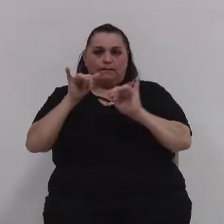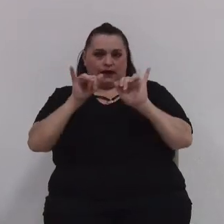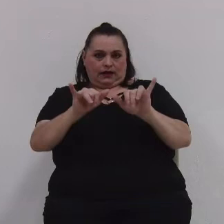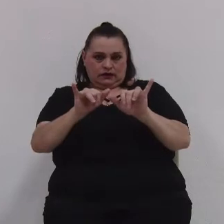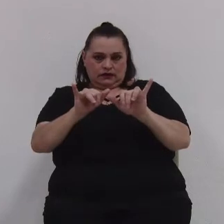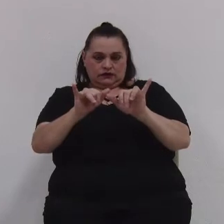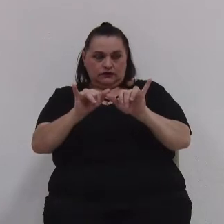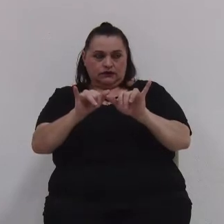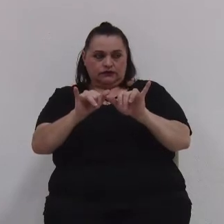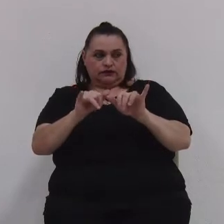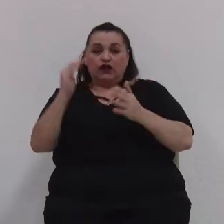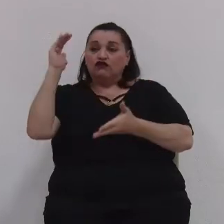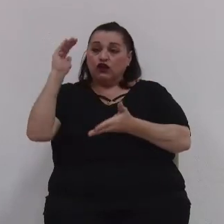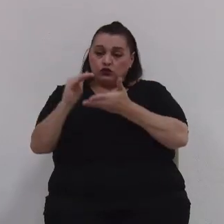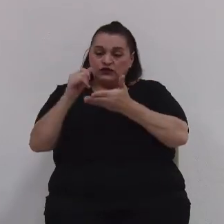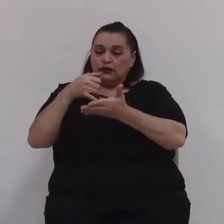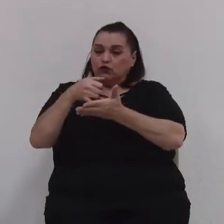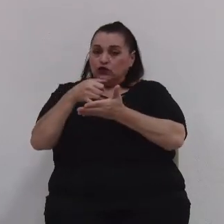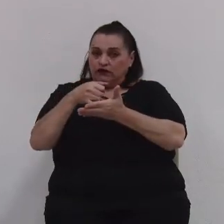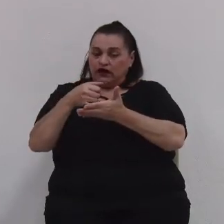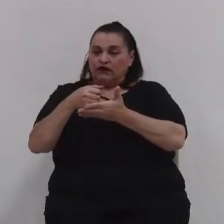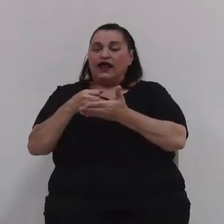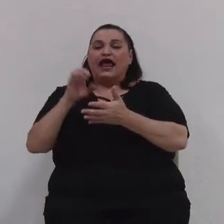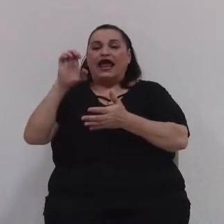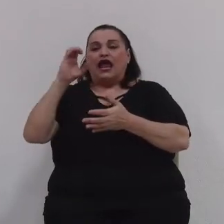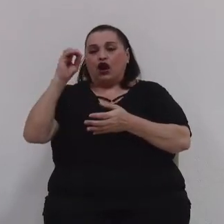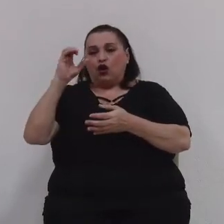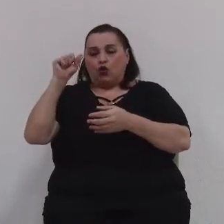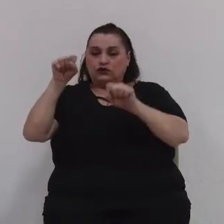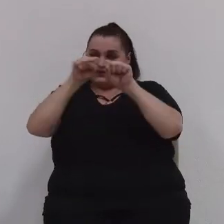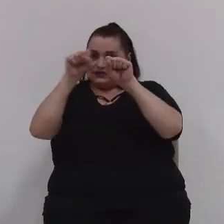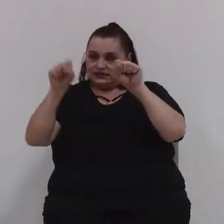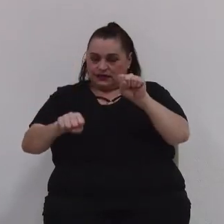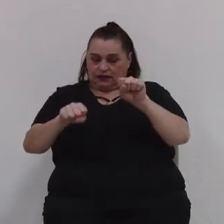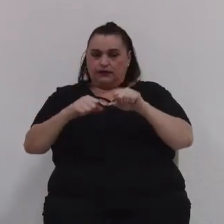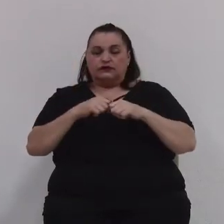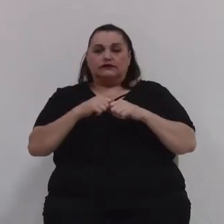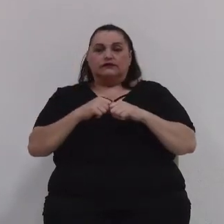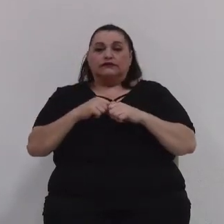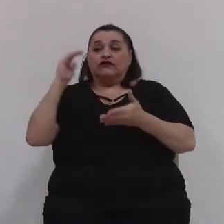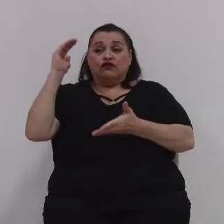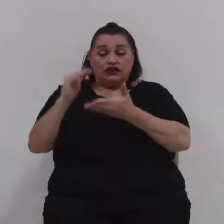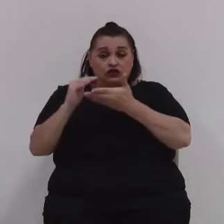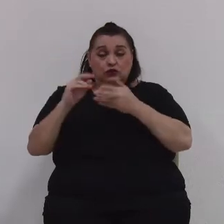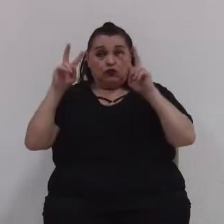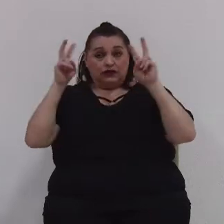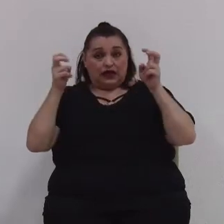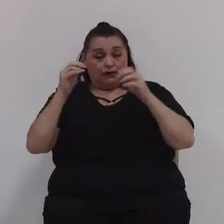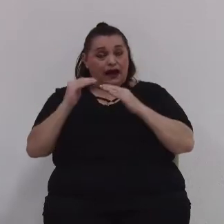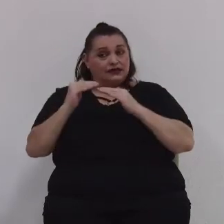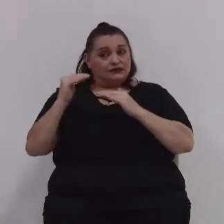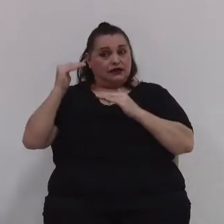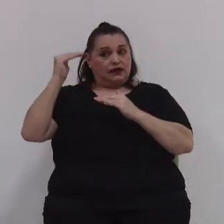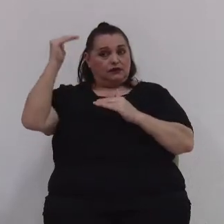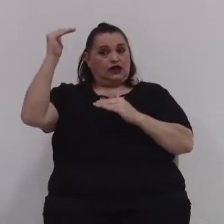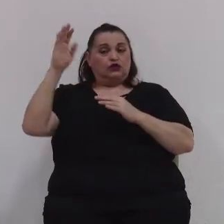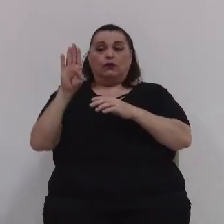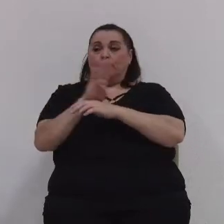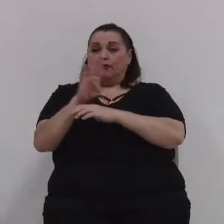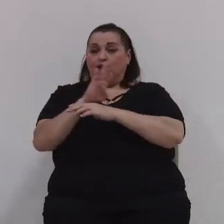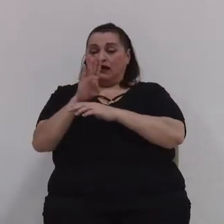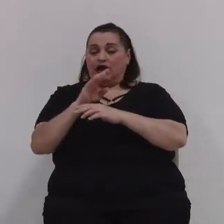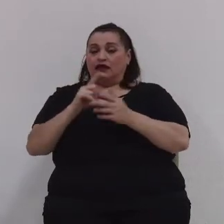para, digamos, reducir la vulnerabilidad de los ecosistemas. Resumo entonces el tema del escalamiento de Banca de Desarrollo